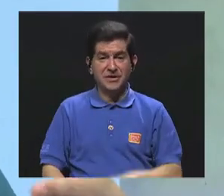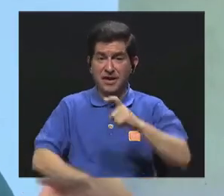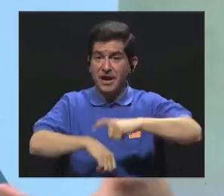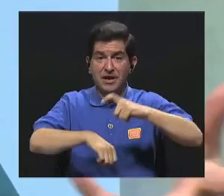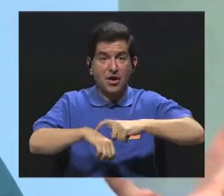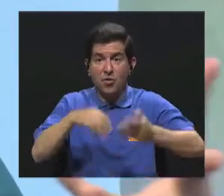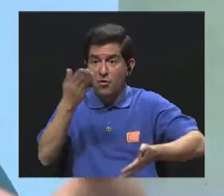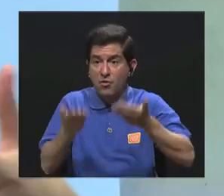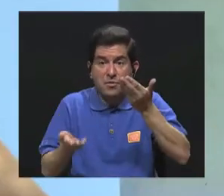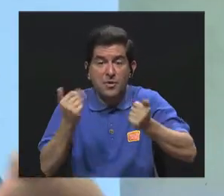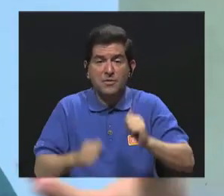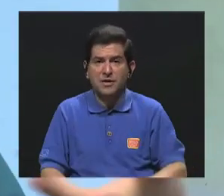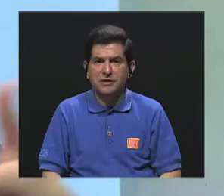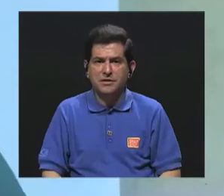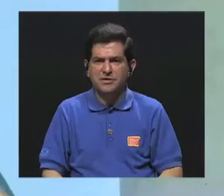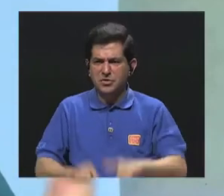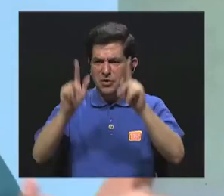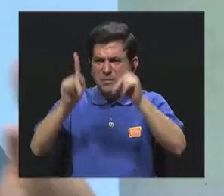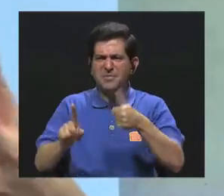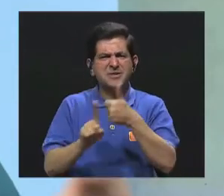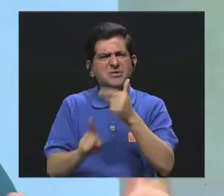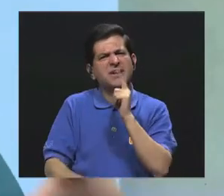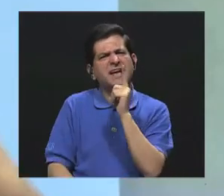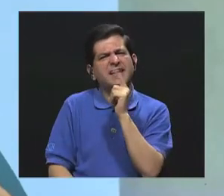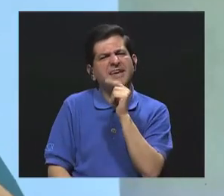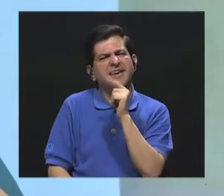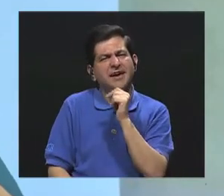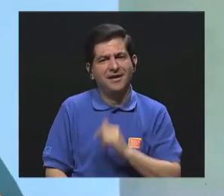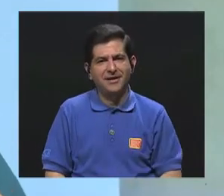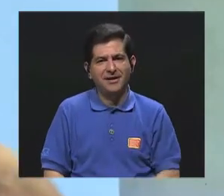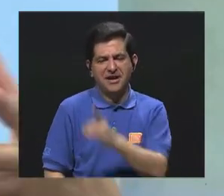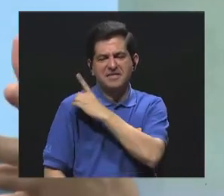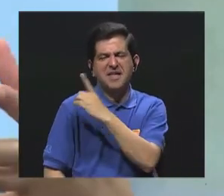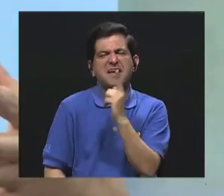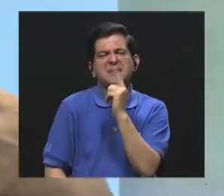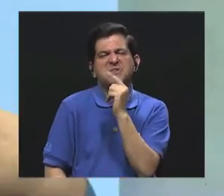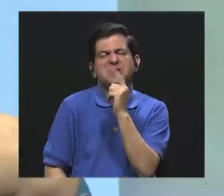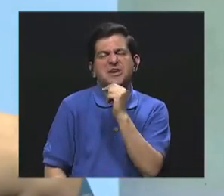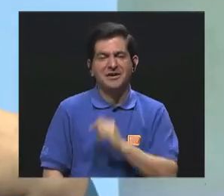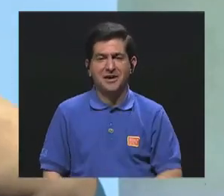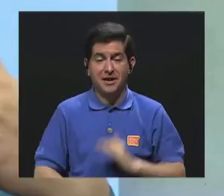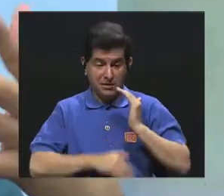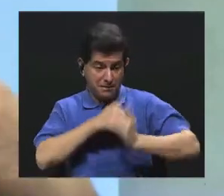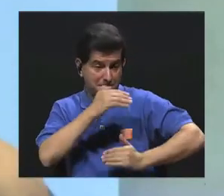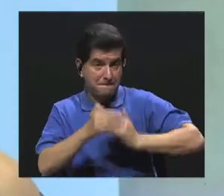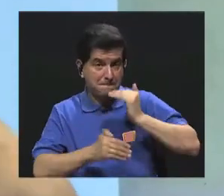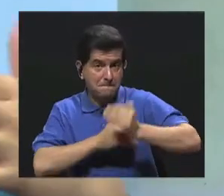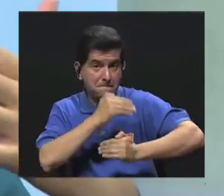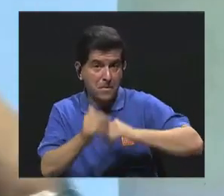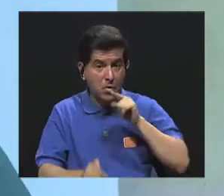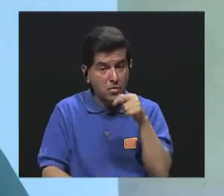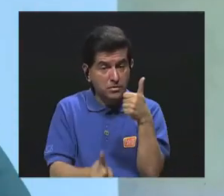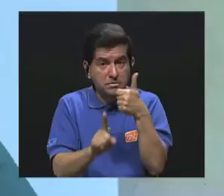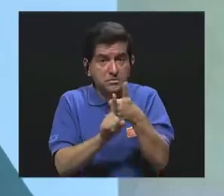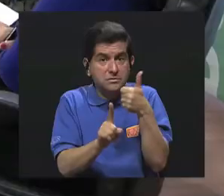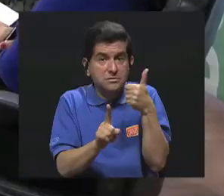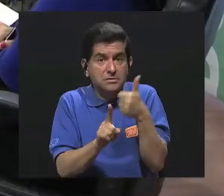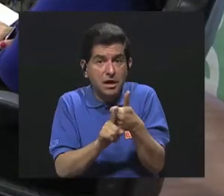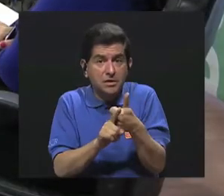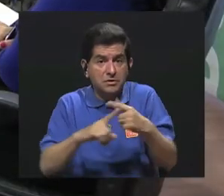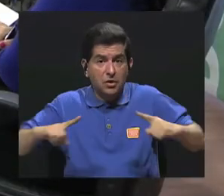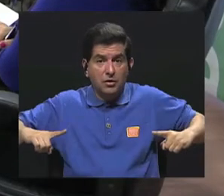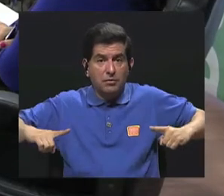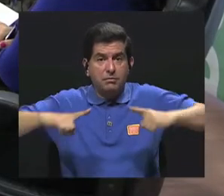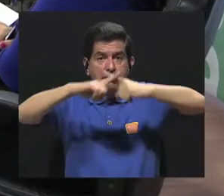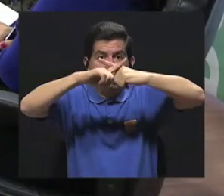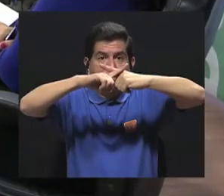es como, ¿cuál es el personaje? Ajá. O sea, ¿cuál es el personaje? ¿Cuál es el director? En un proceso donde se cruzaban